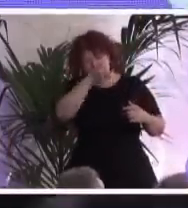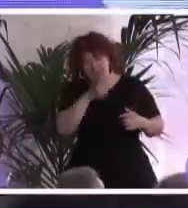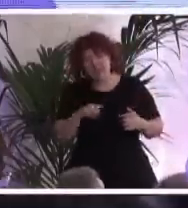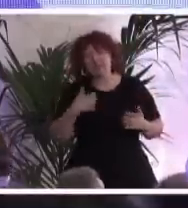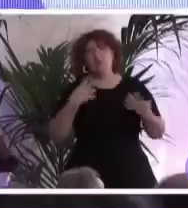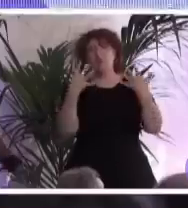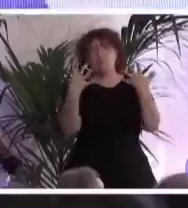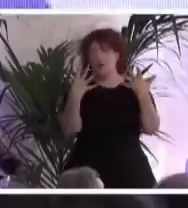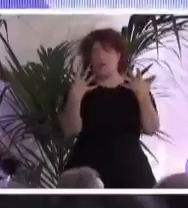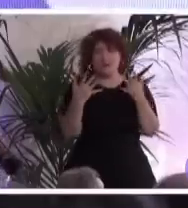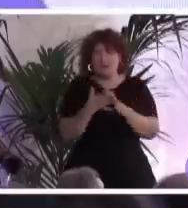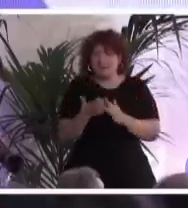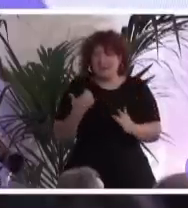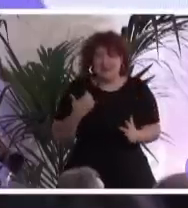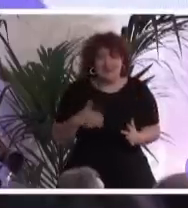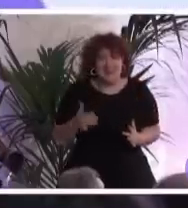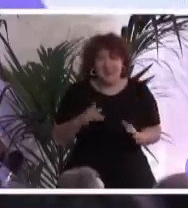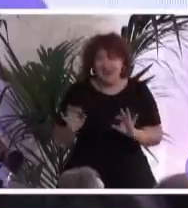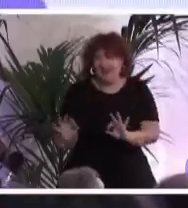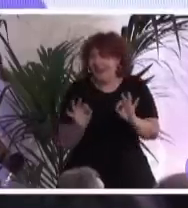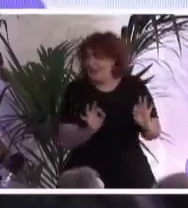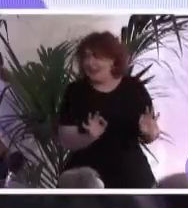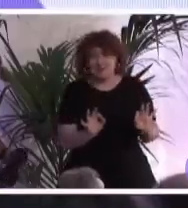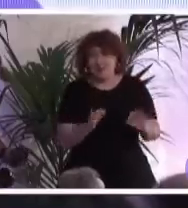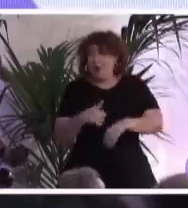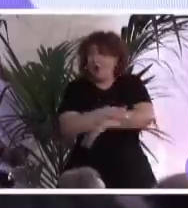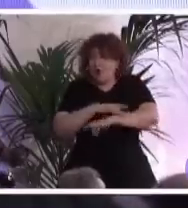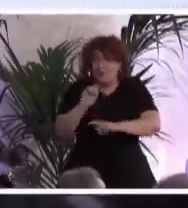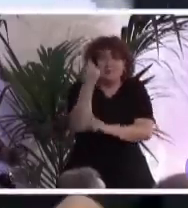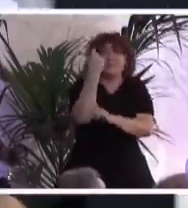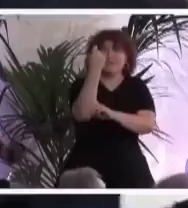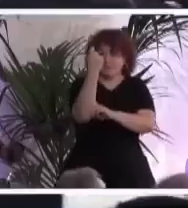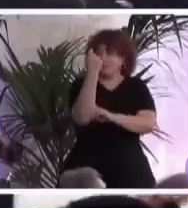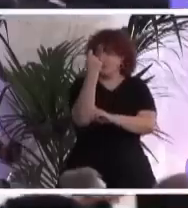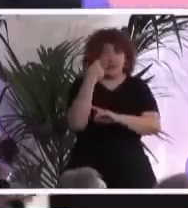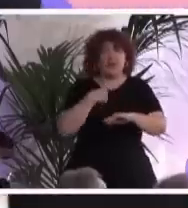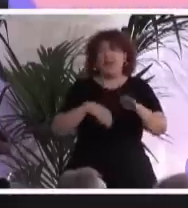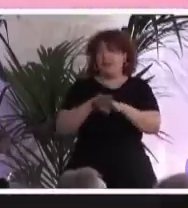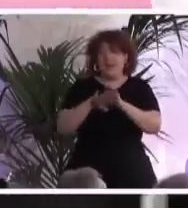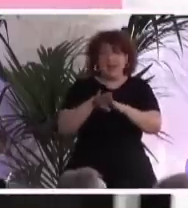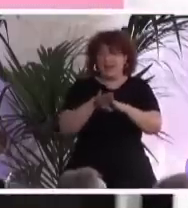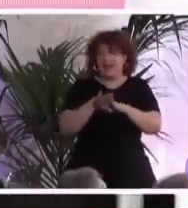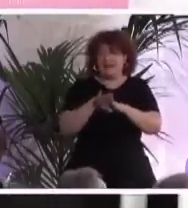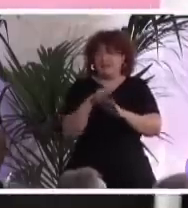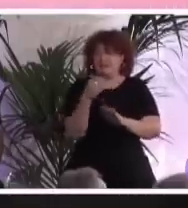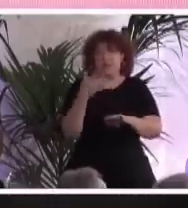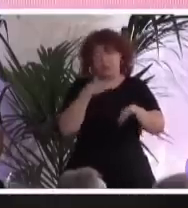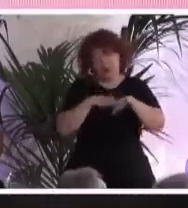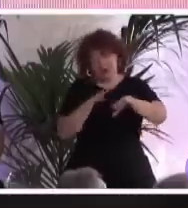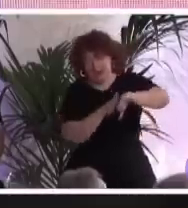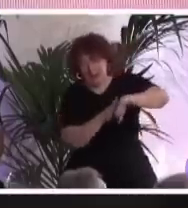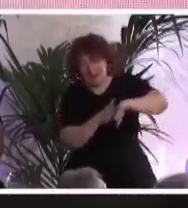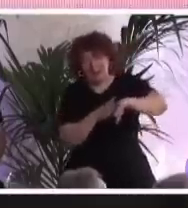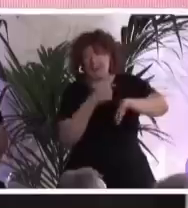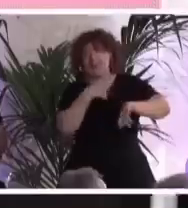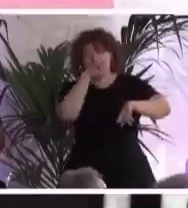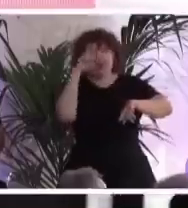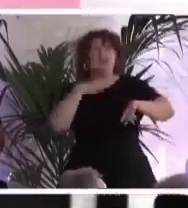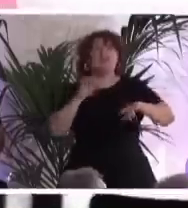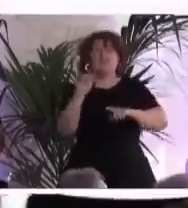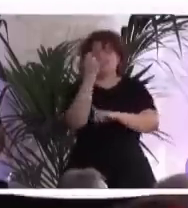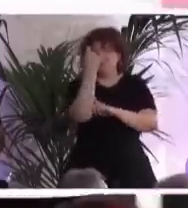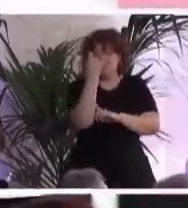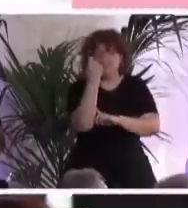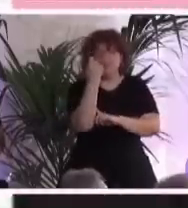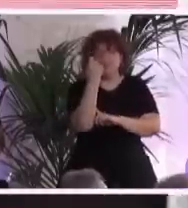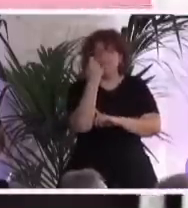estaba hecho iba a poder gobernar la izquierda en Madrid pero no el 10 de junio